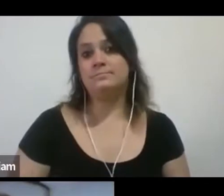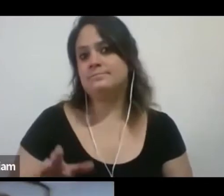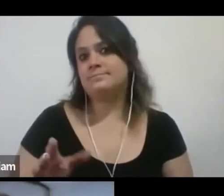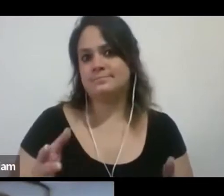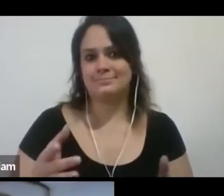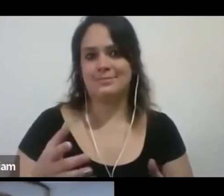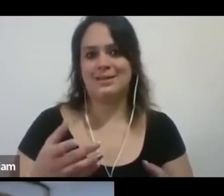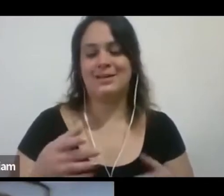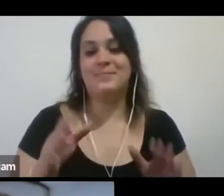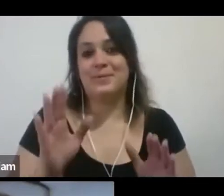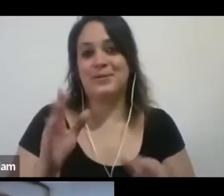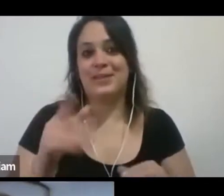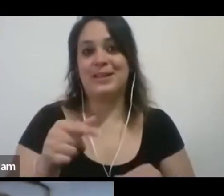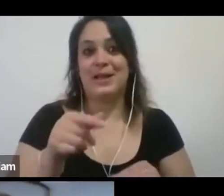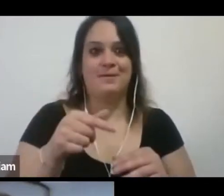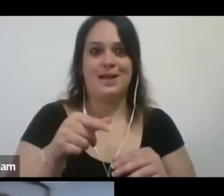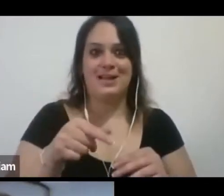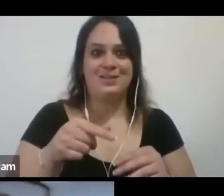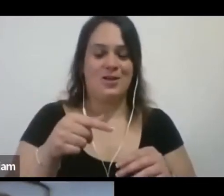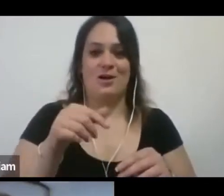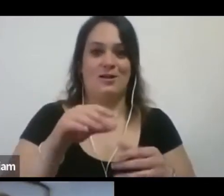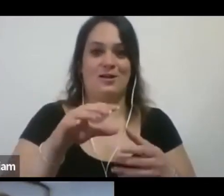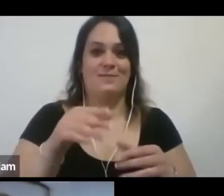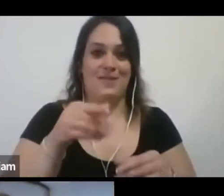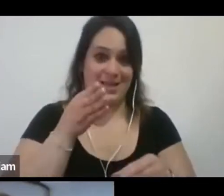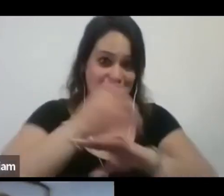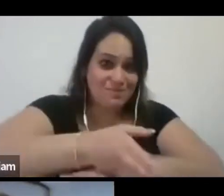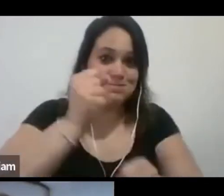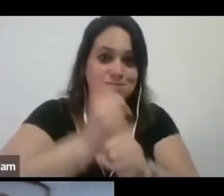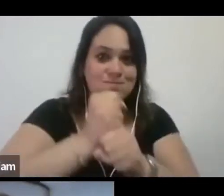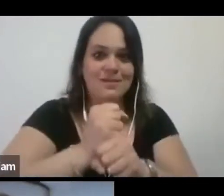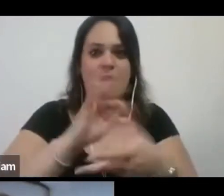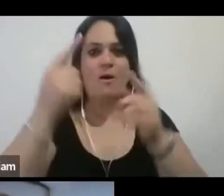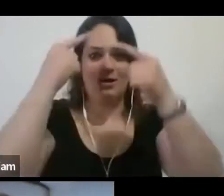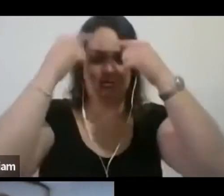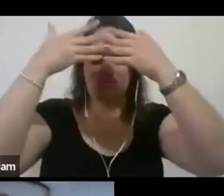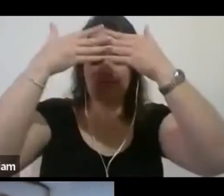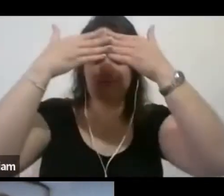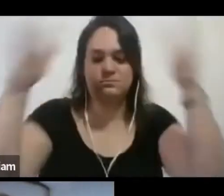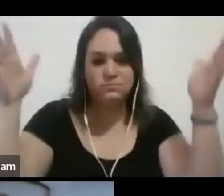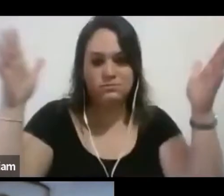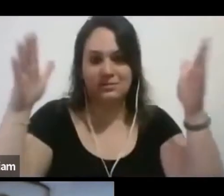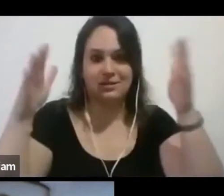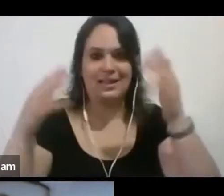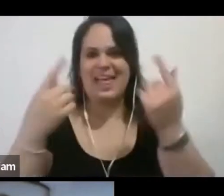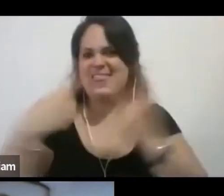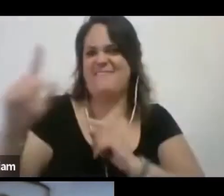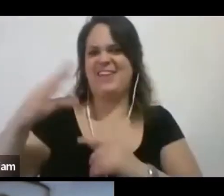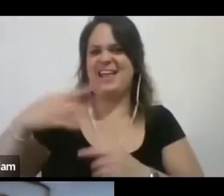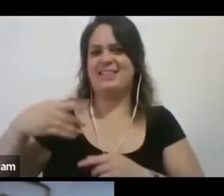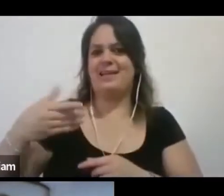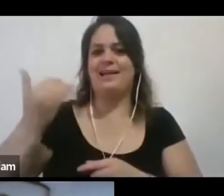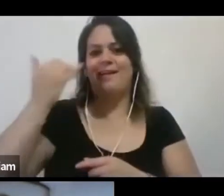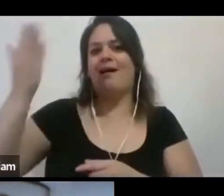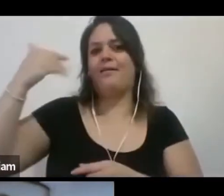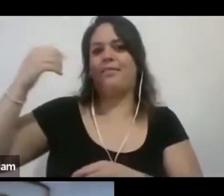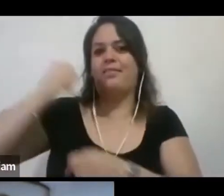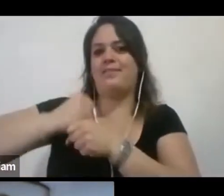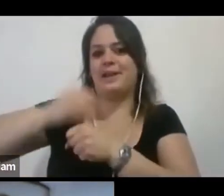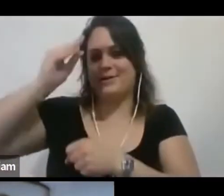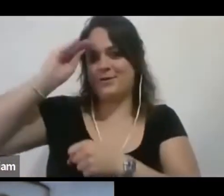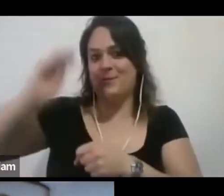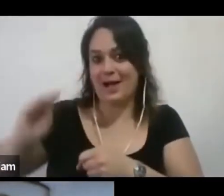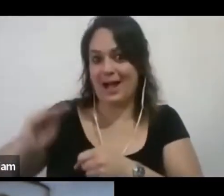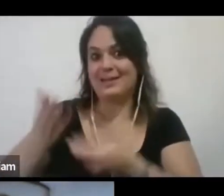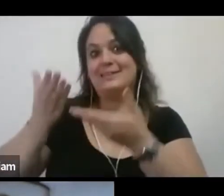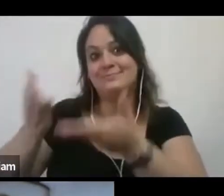Obviamente que con una apertura muy distinta, por ejemplo, a mi ejercicio o a mi labor que realizaba en la